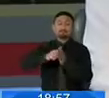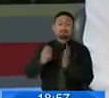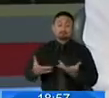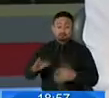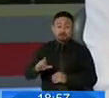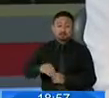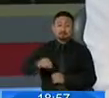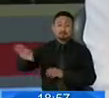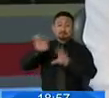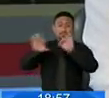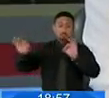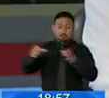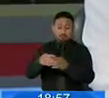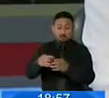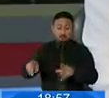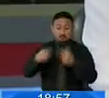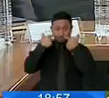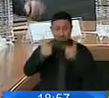una veeduría ciudadana.